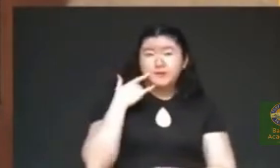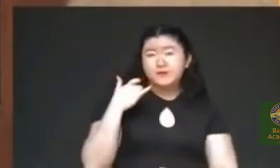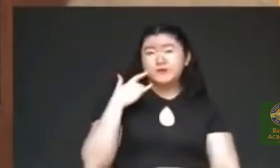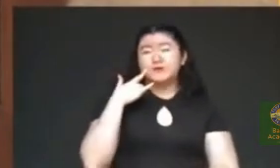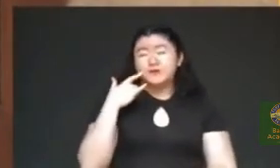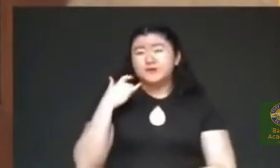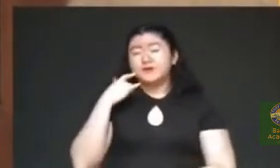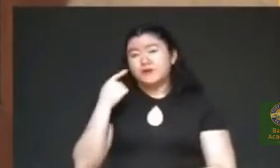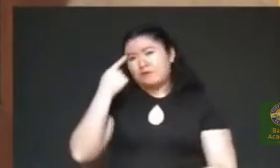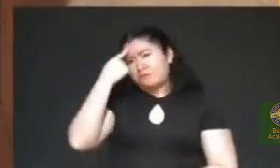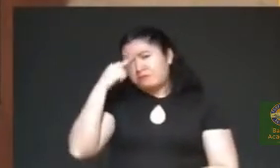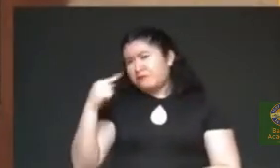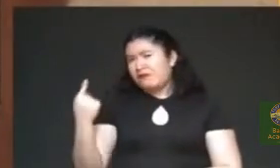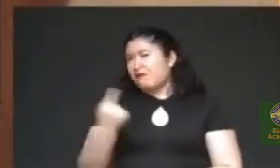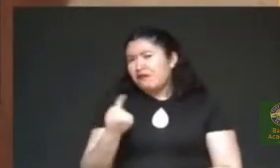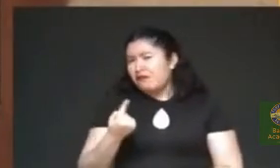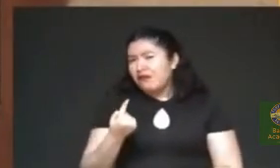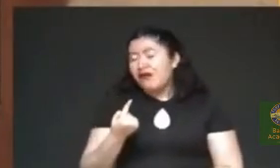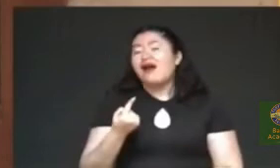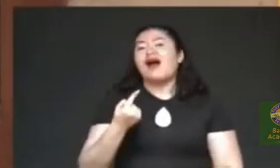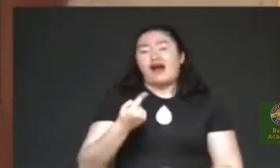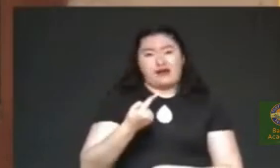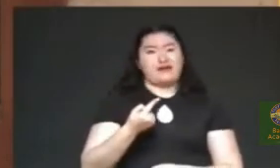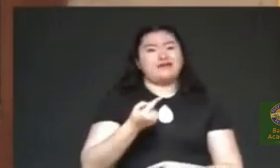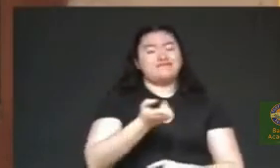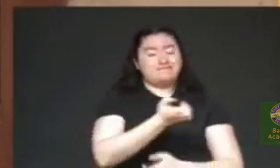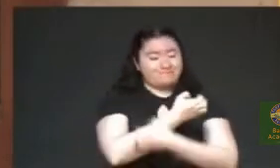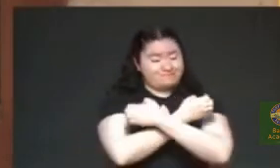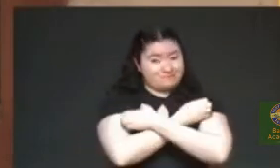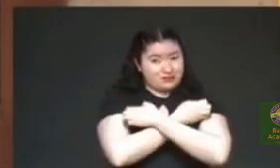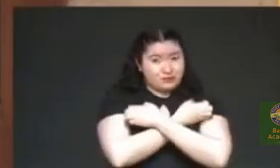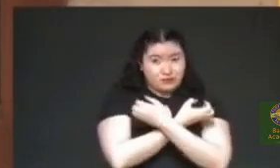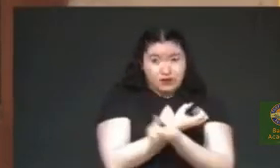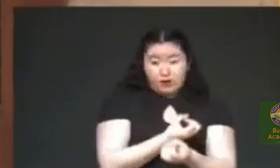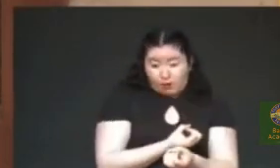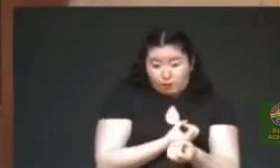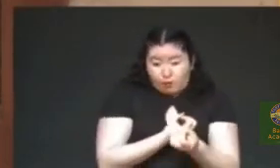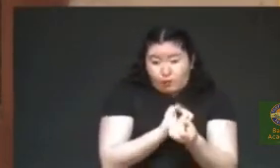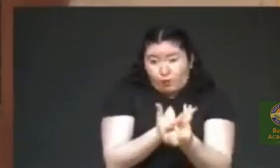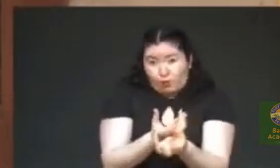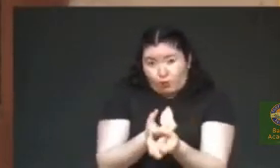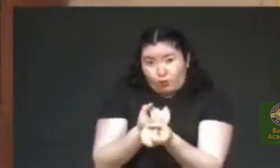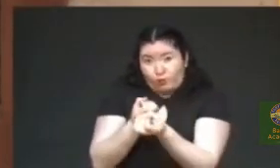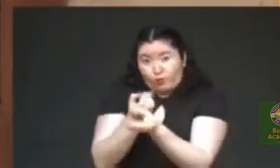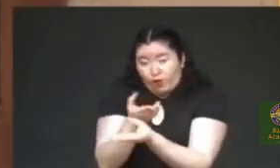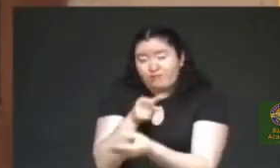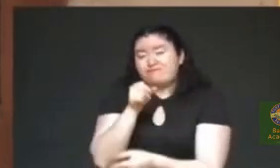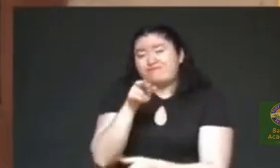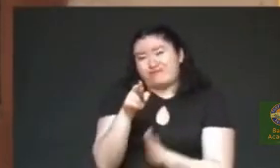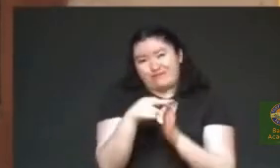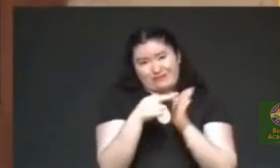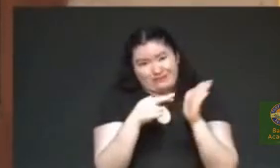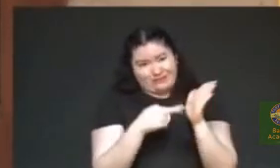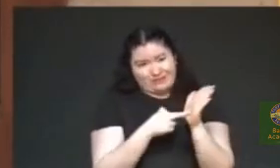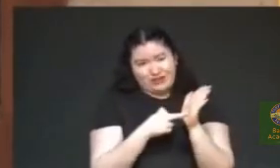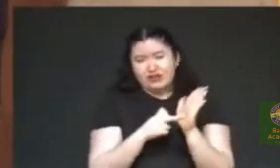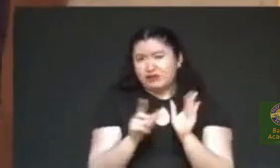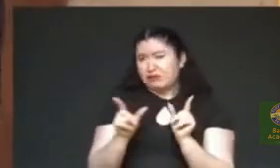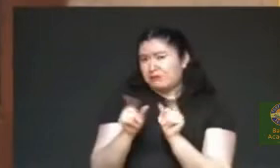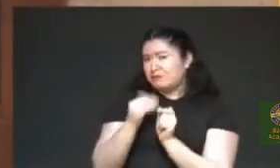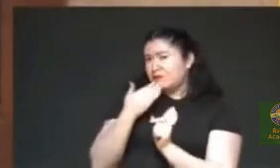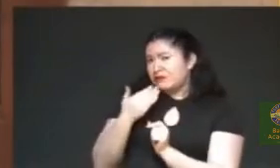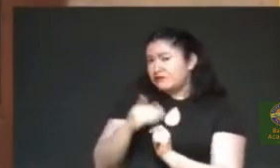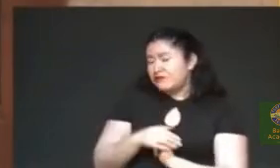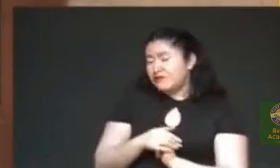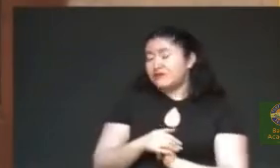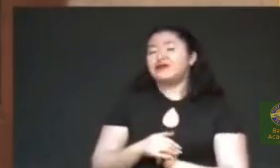allá para poder ofrecer el servicio educativo, que es parte de estas medidas que preguntas. No sé si sea... Sí,